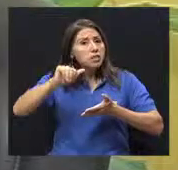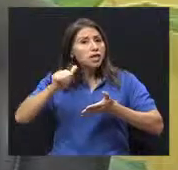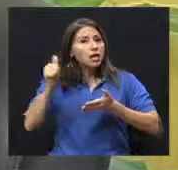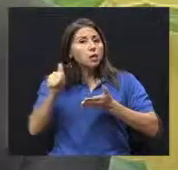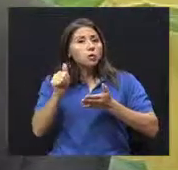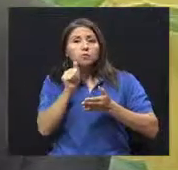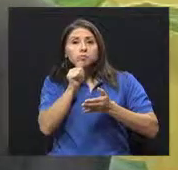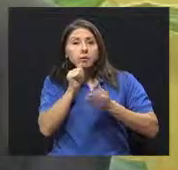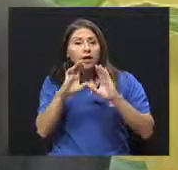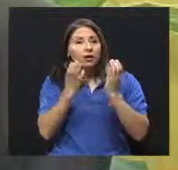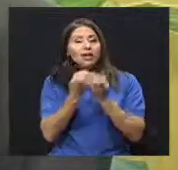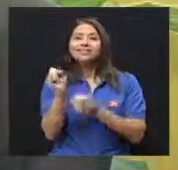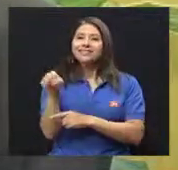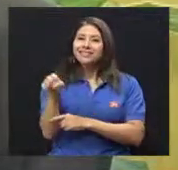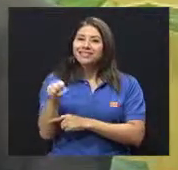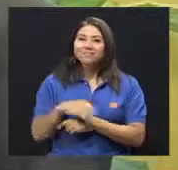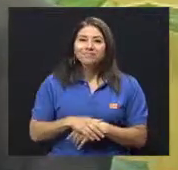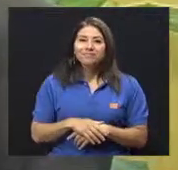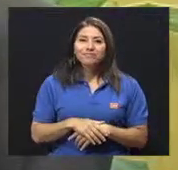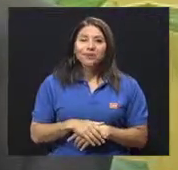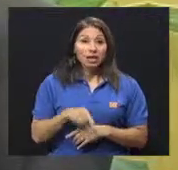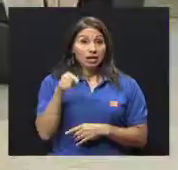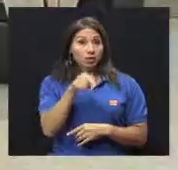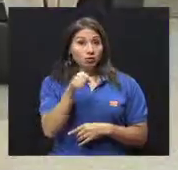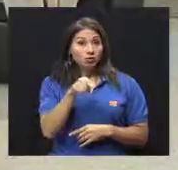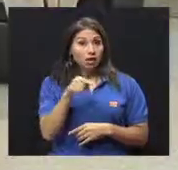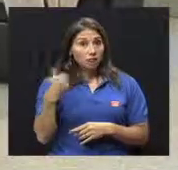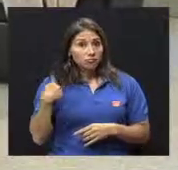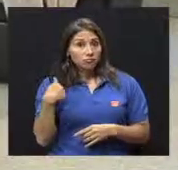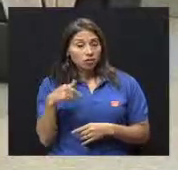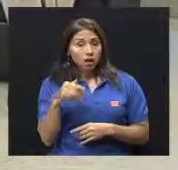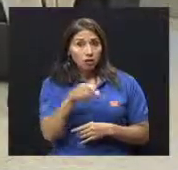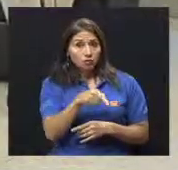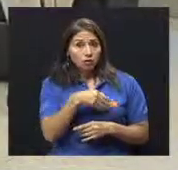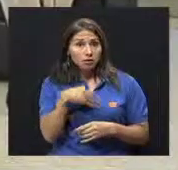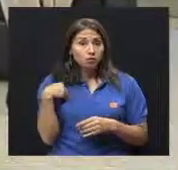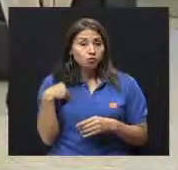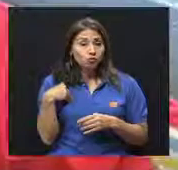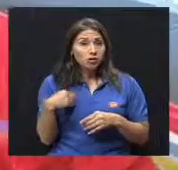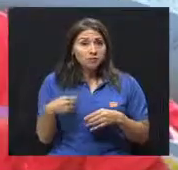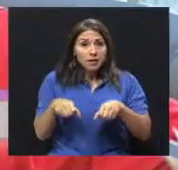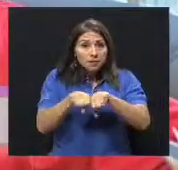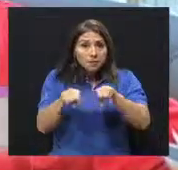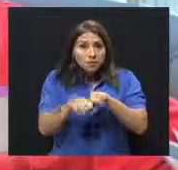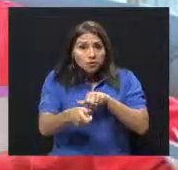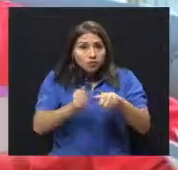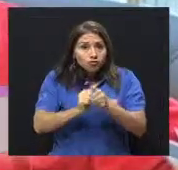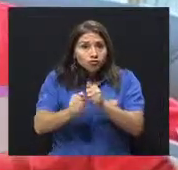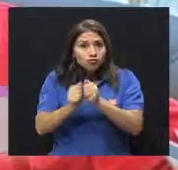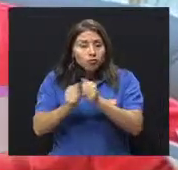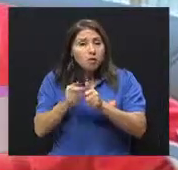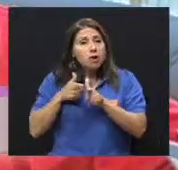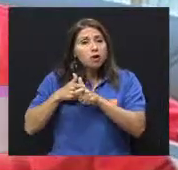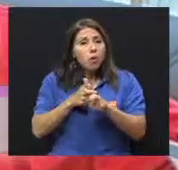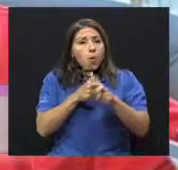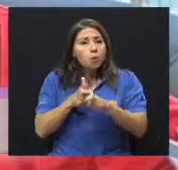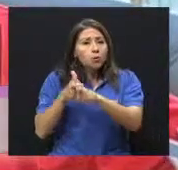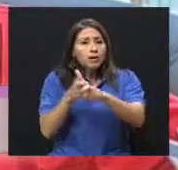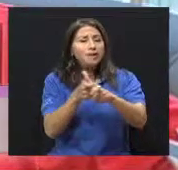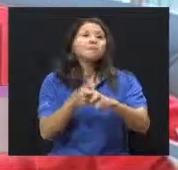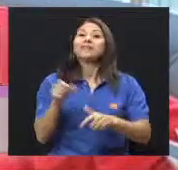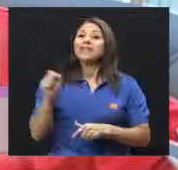todo? Sí. ¿Y vos, Derek, te gusta si te apuntas con las tenis y todo a correr? O también a